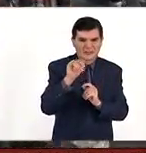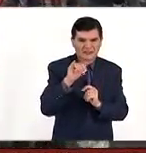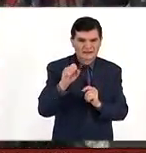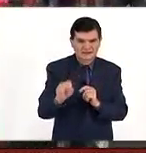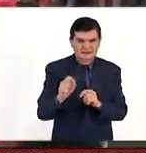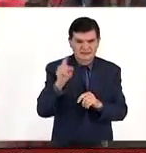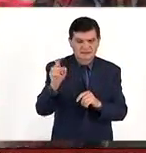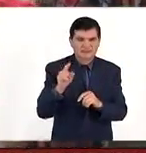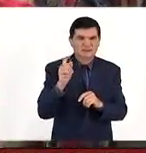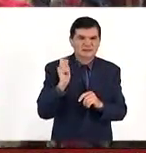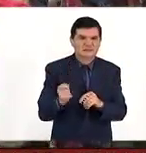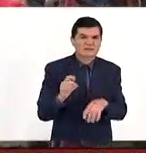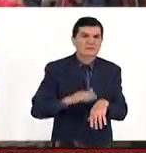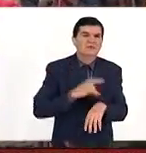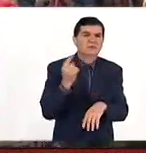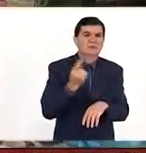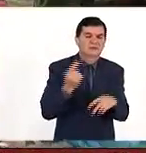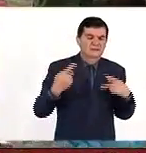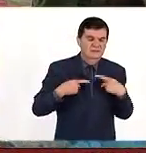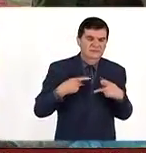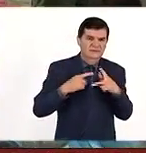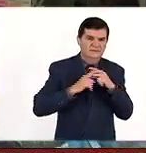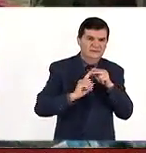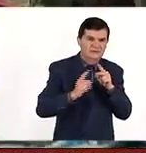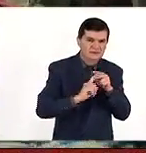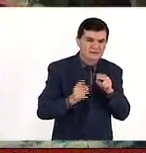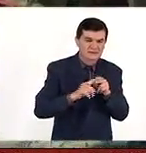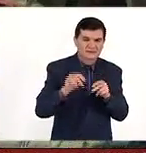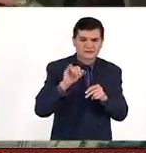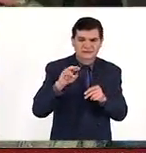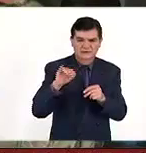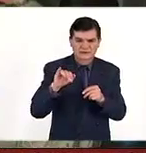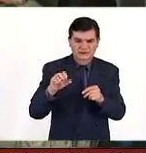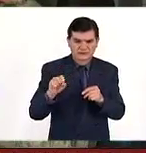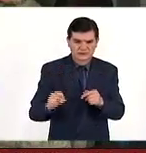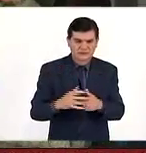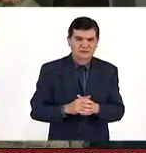de que porque los migrantes sirios